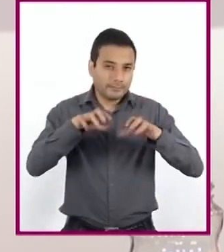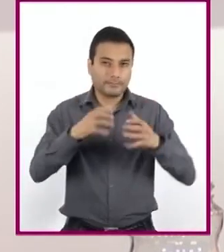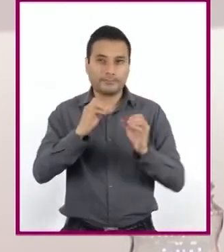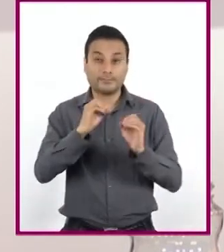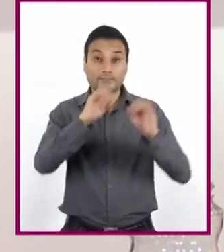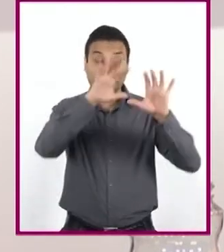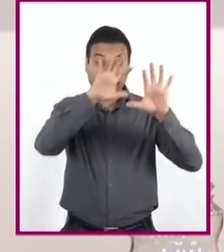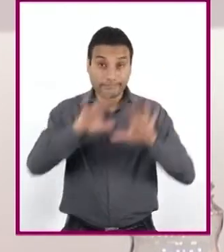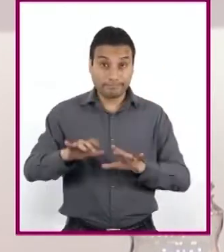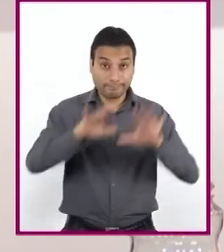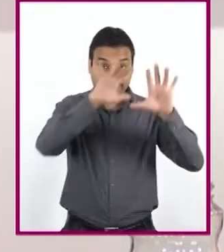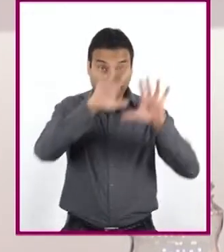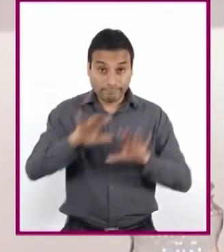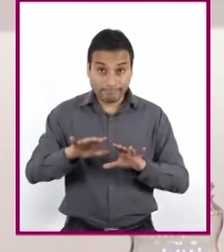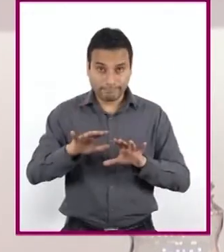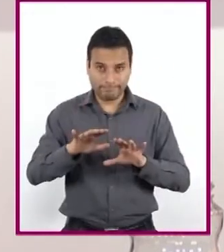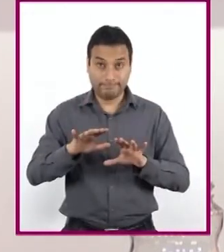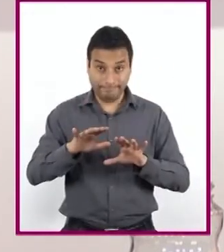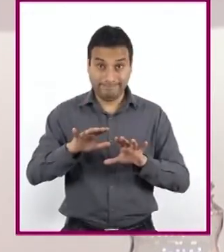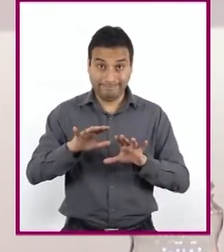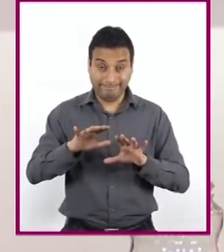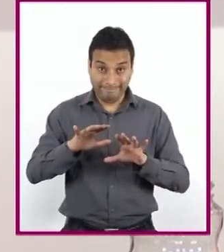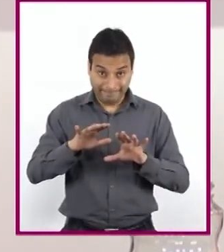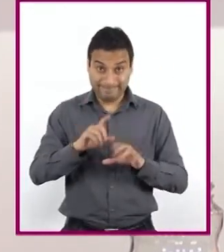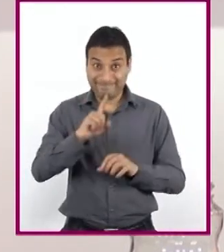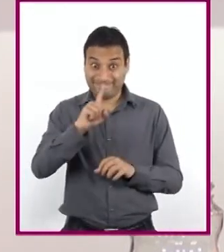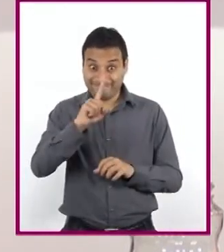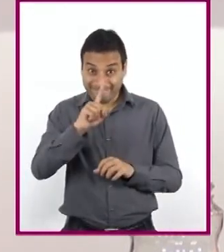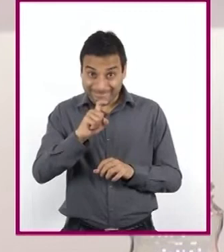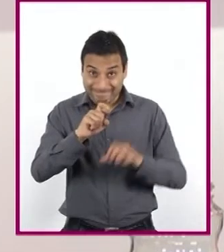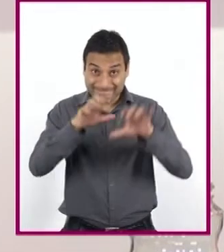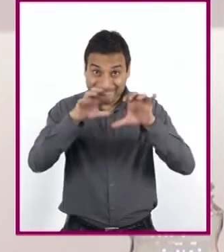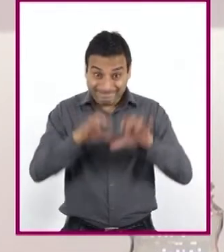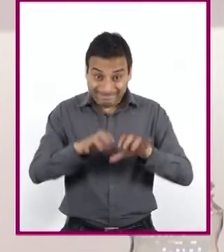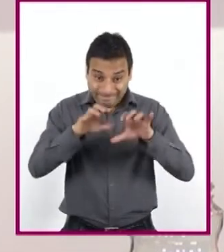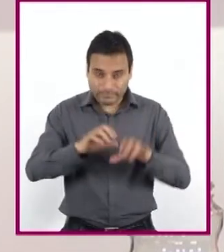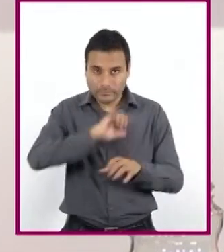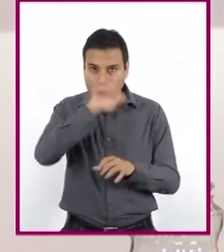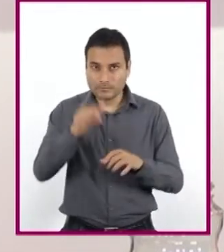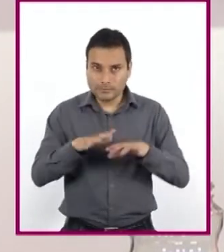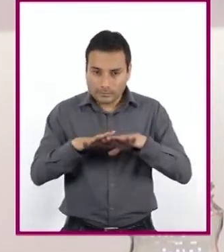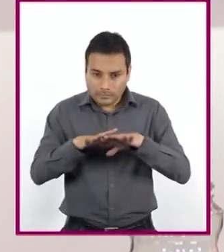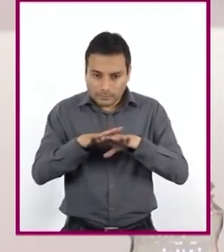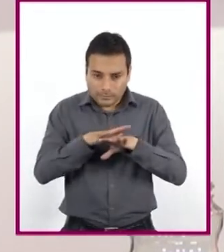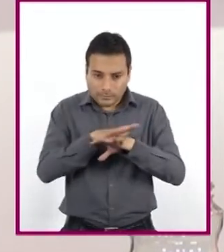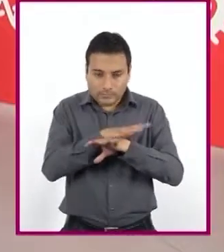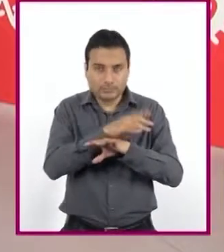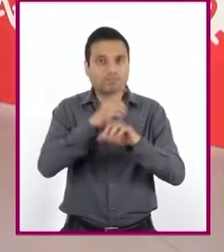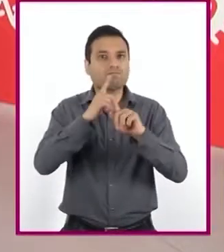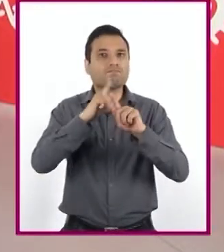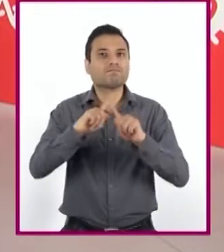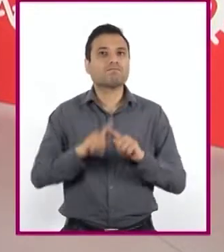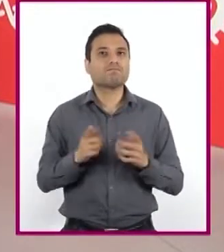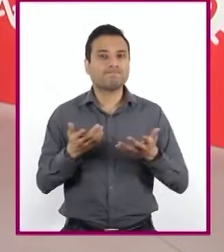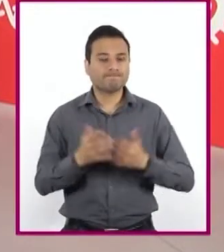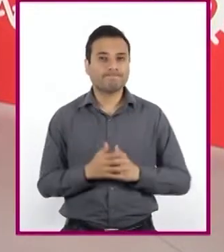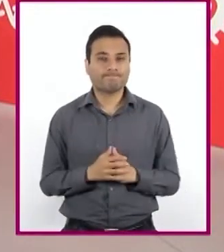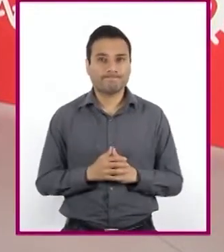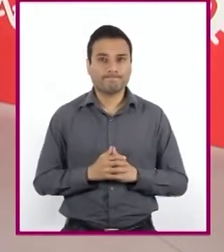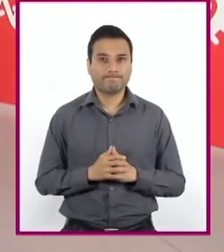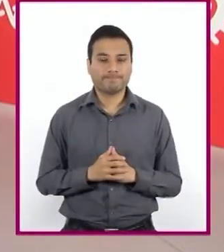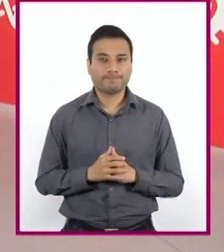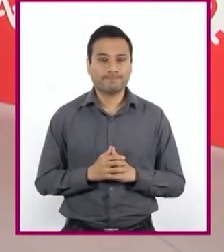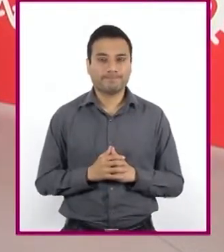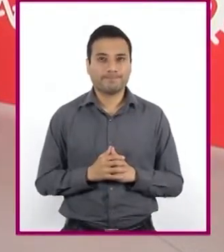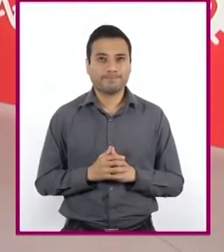diferentes partes del país. Al final, el agua siempre se transforma en sus diferentes estados. Para